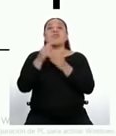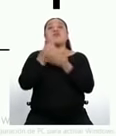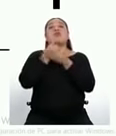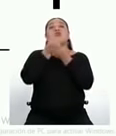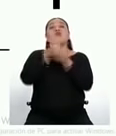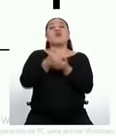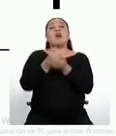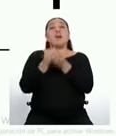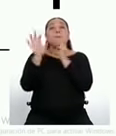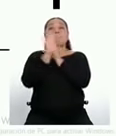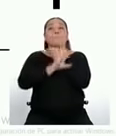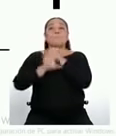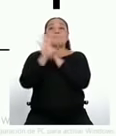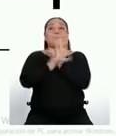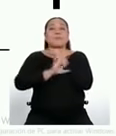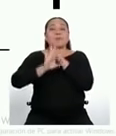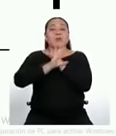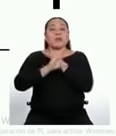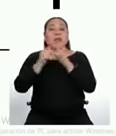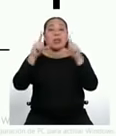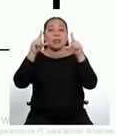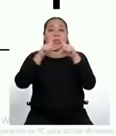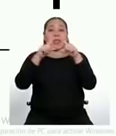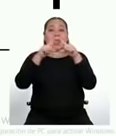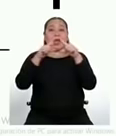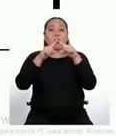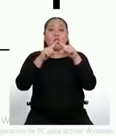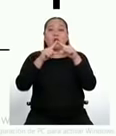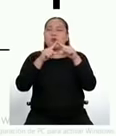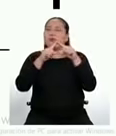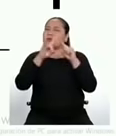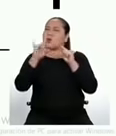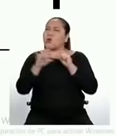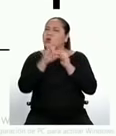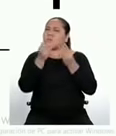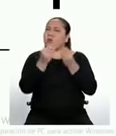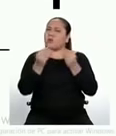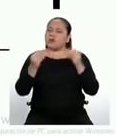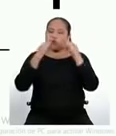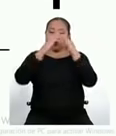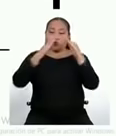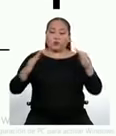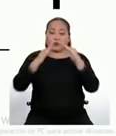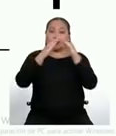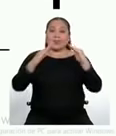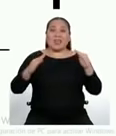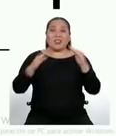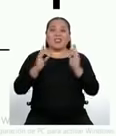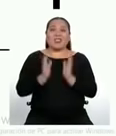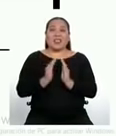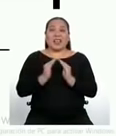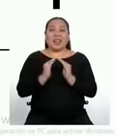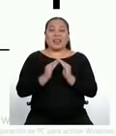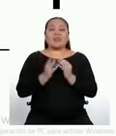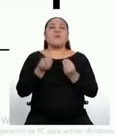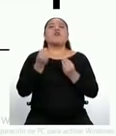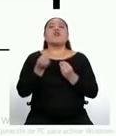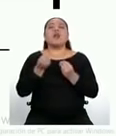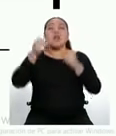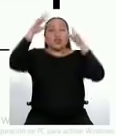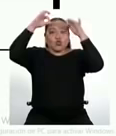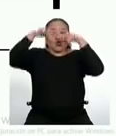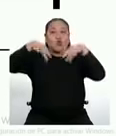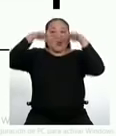protegernos. El triángulo es una forma muy usada para los techos debido a las lluvias. Esto va a